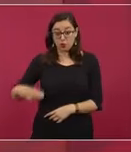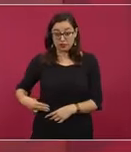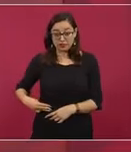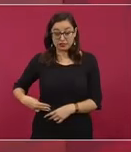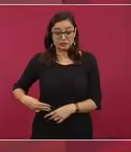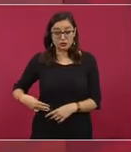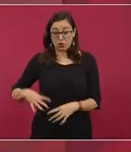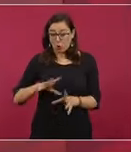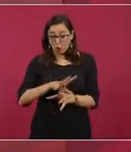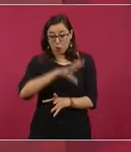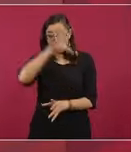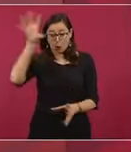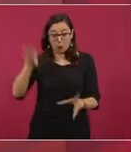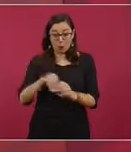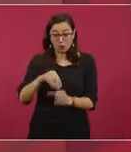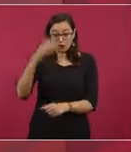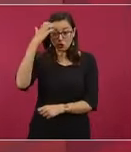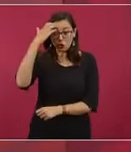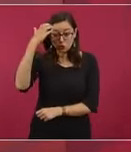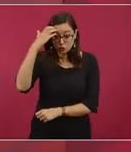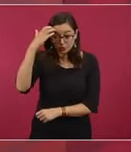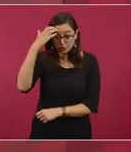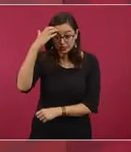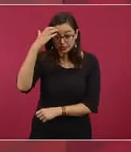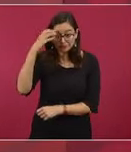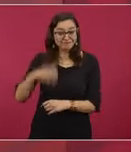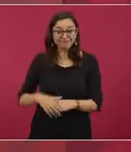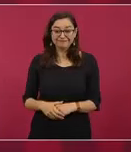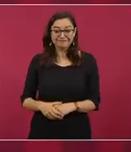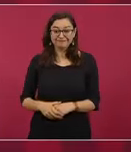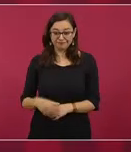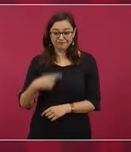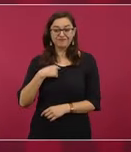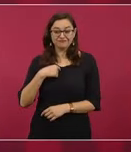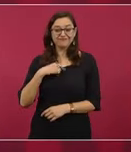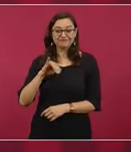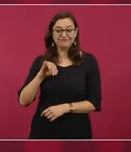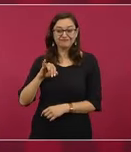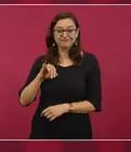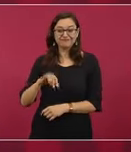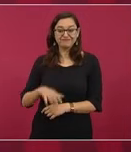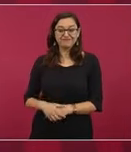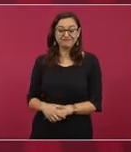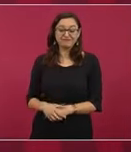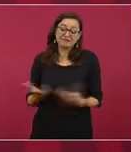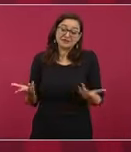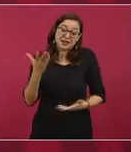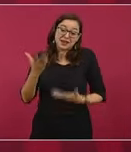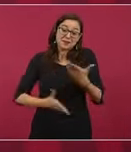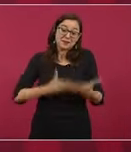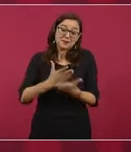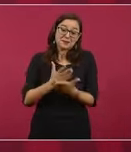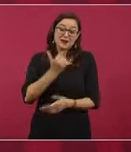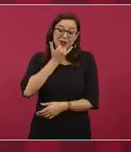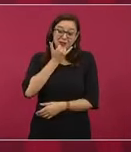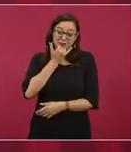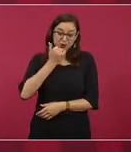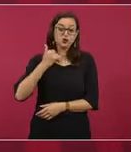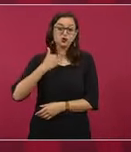México como el que les está hablando, y ofrezco